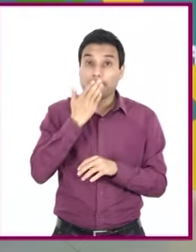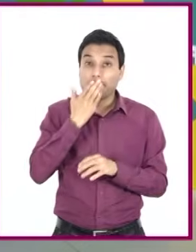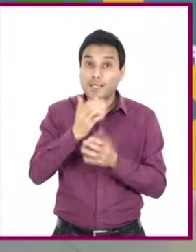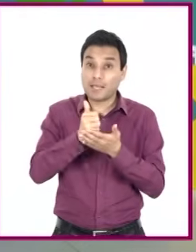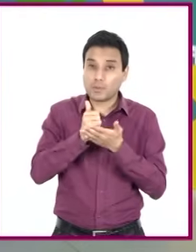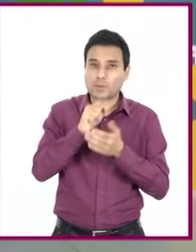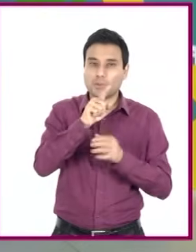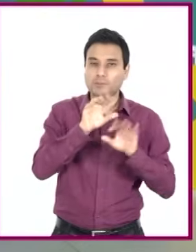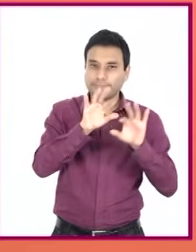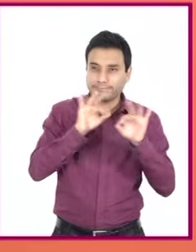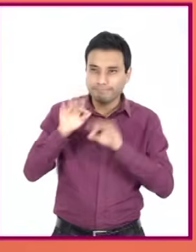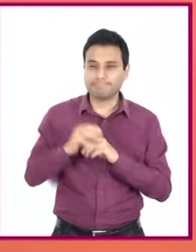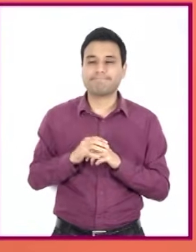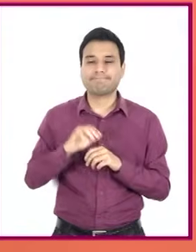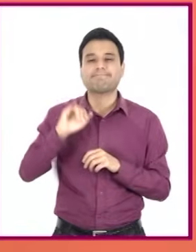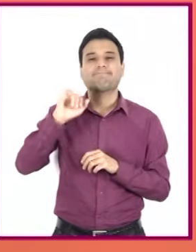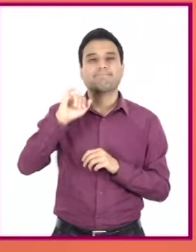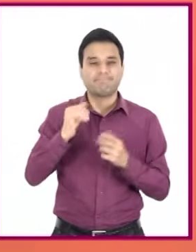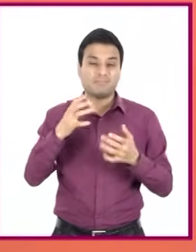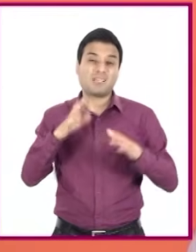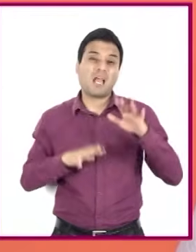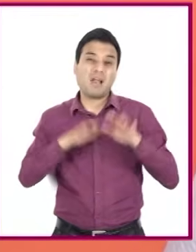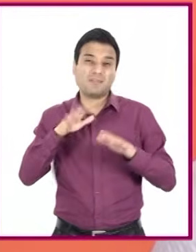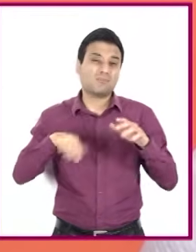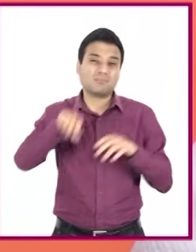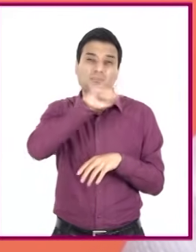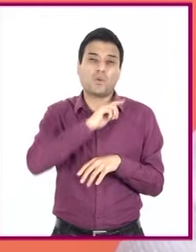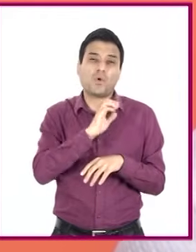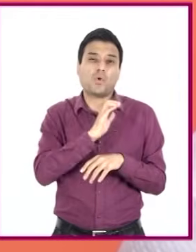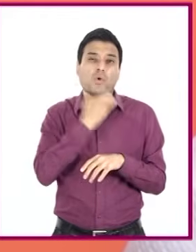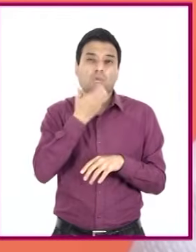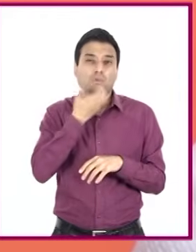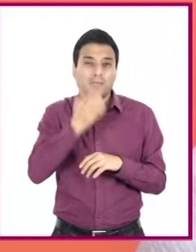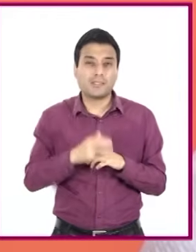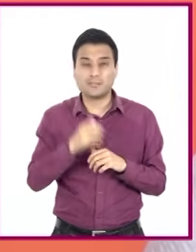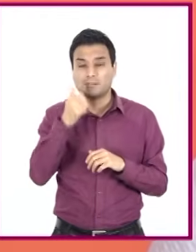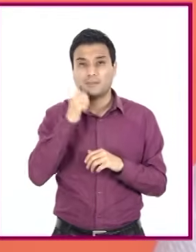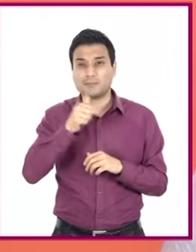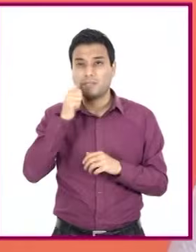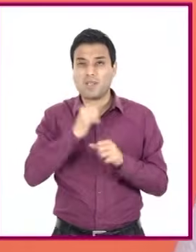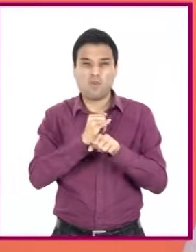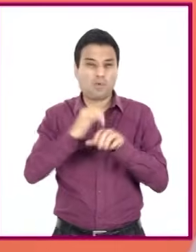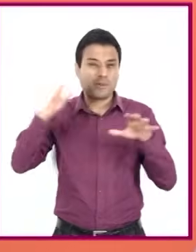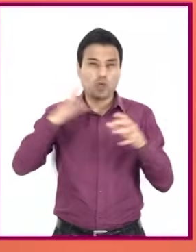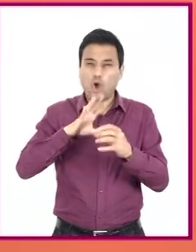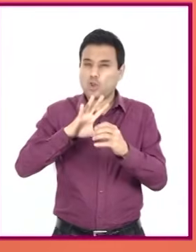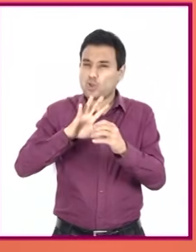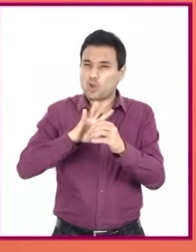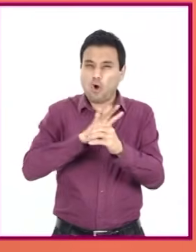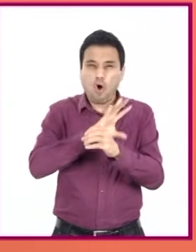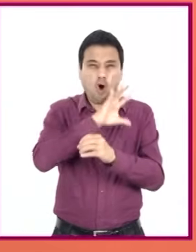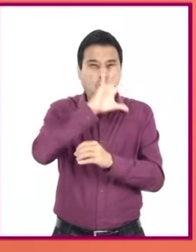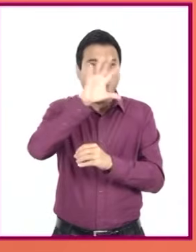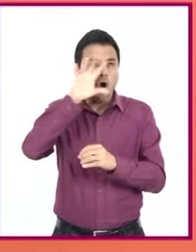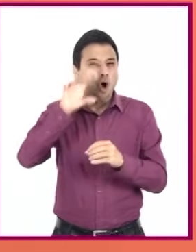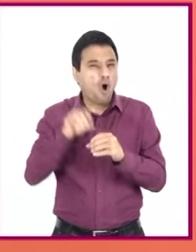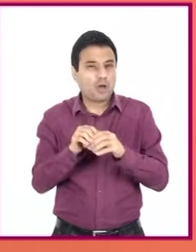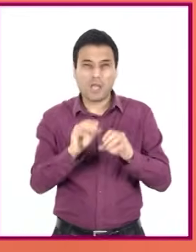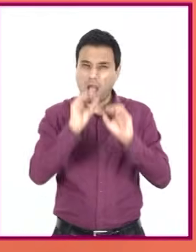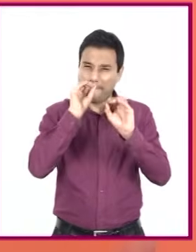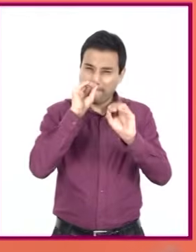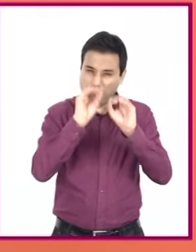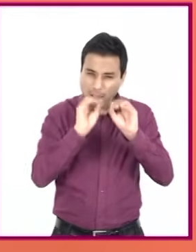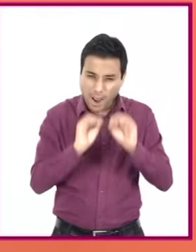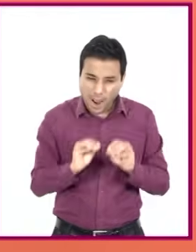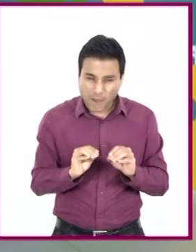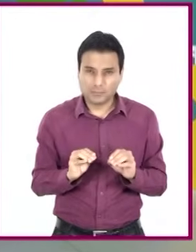inicial. Entiendo. Muchos de nosotros acostumbramos tomar toda la información y colocarla para que el trabajo se vea